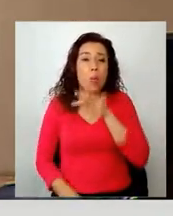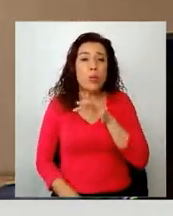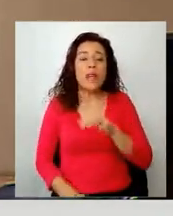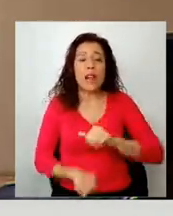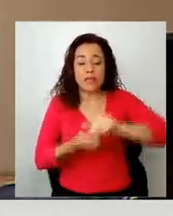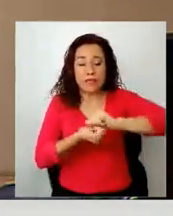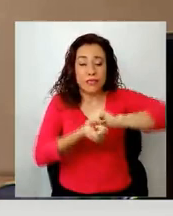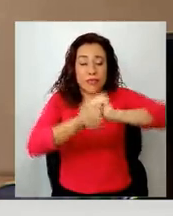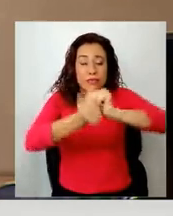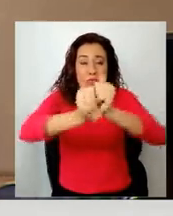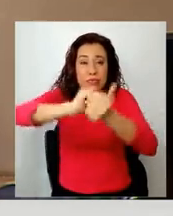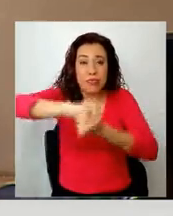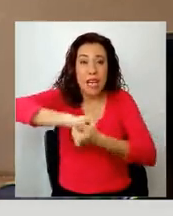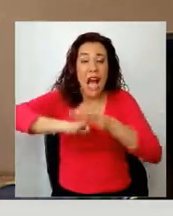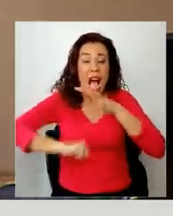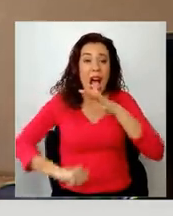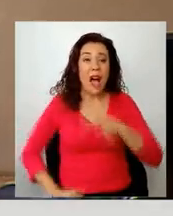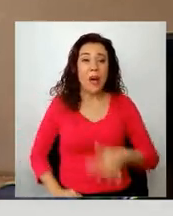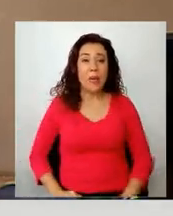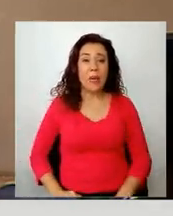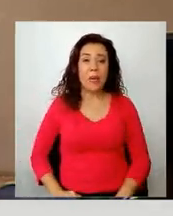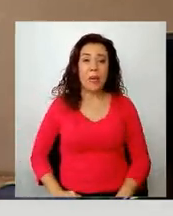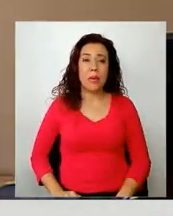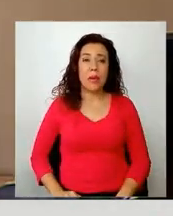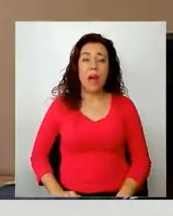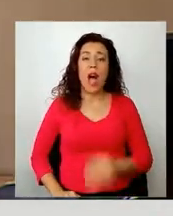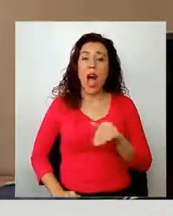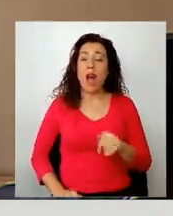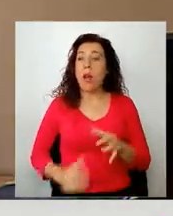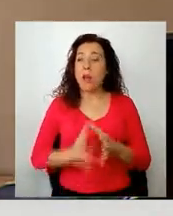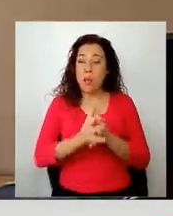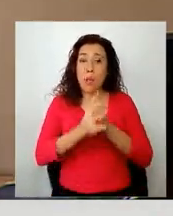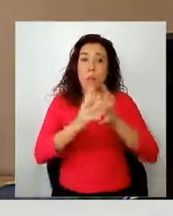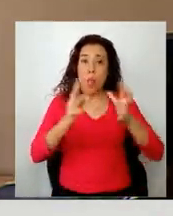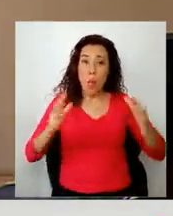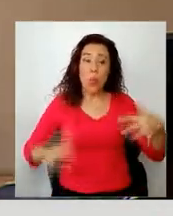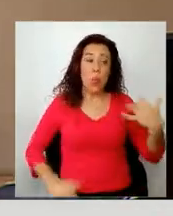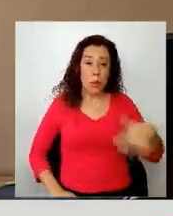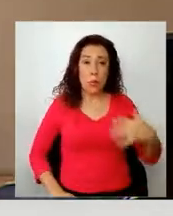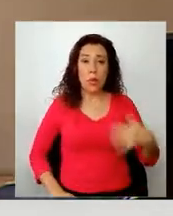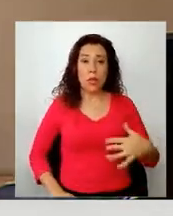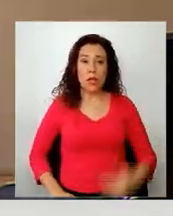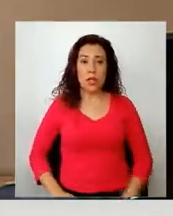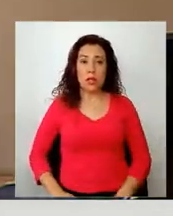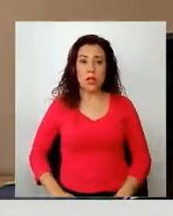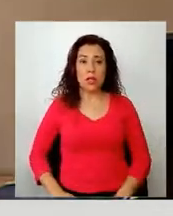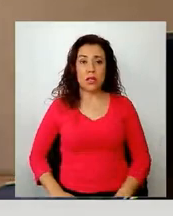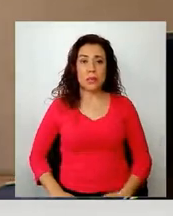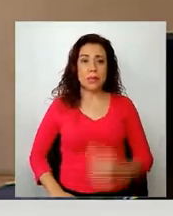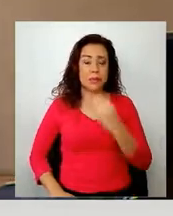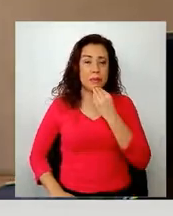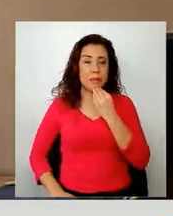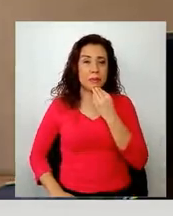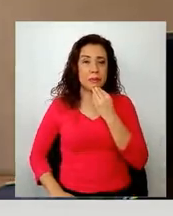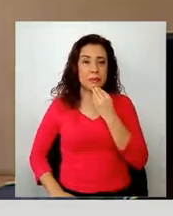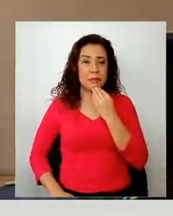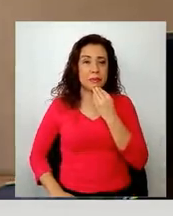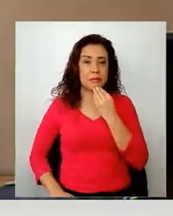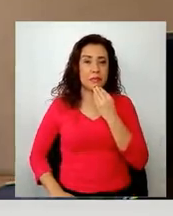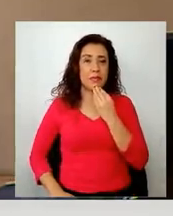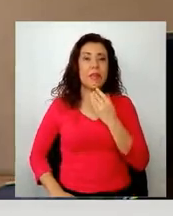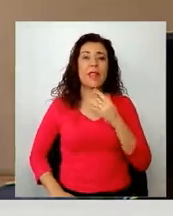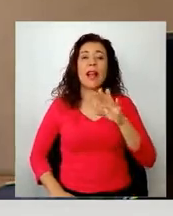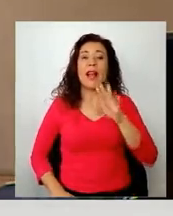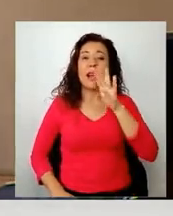esta agua han llegado a volumen o a márgenes bastante importantes además la cobertura de saneamiento que tiene nuestro